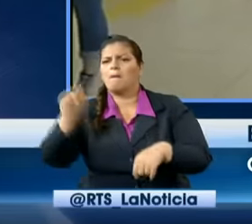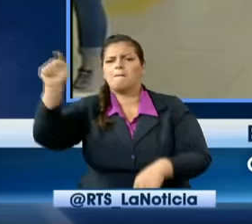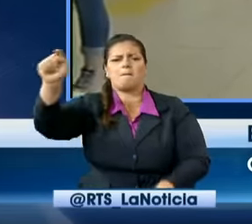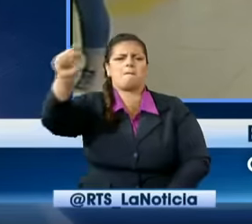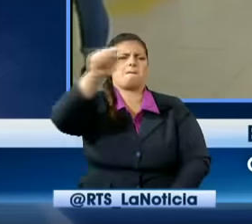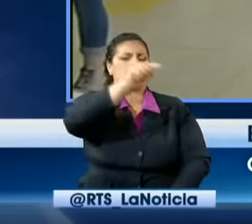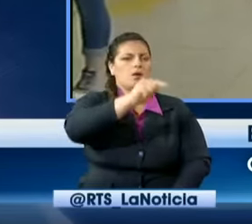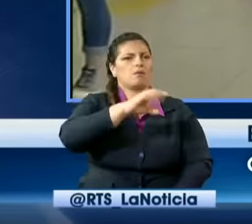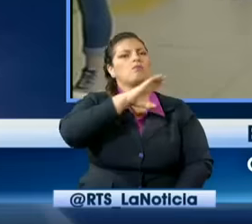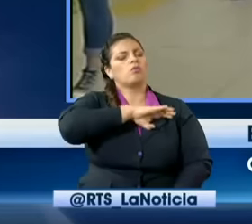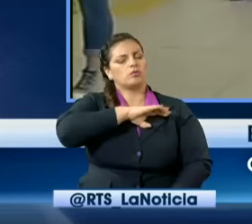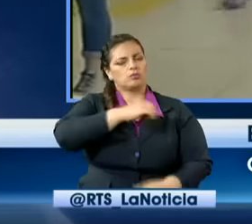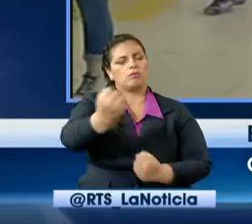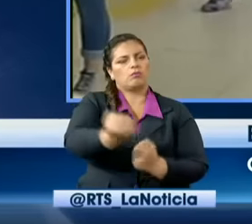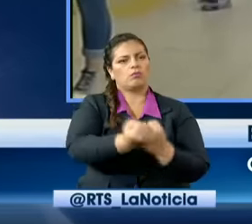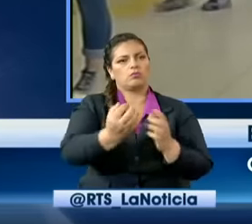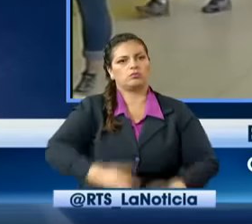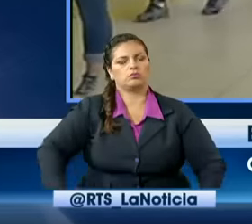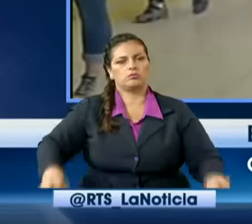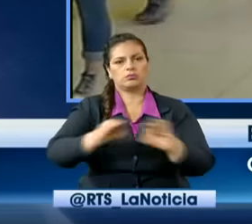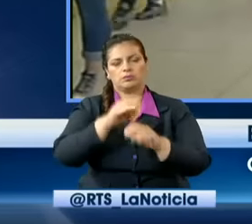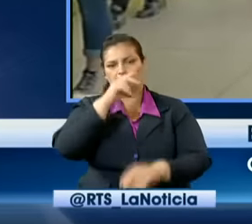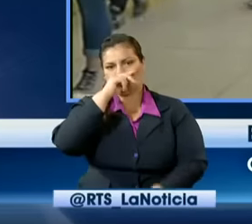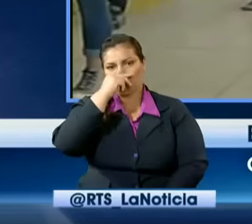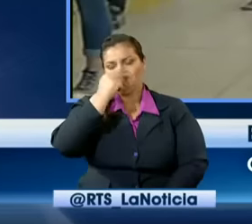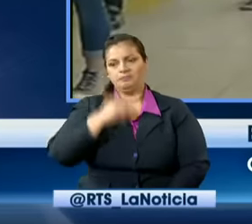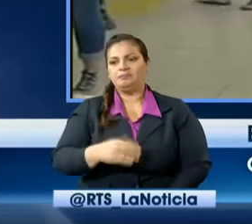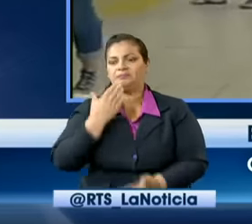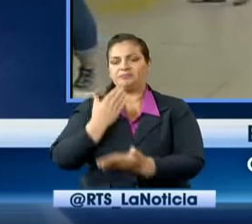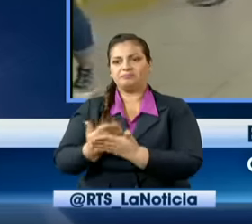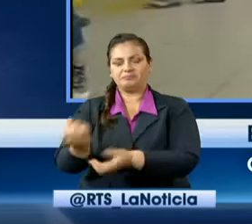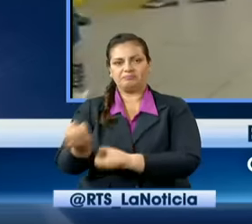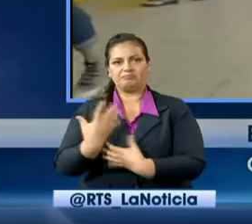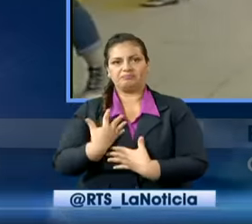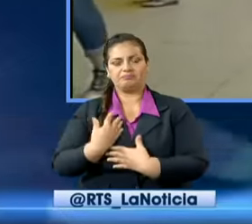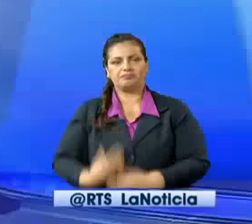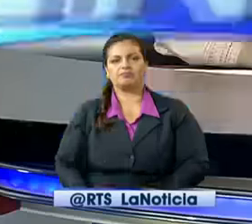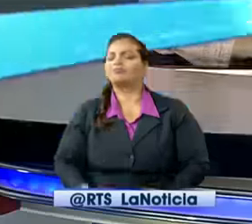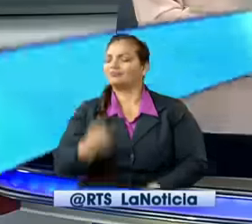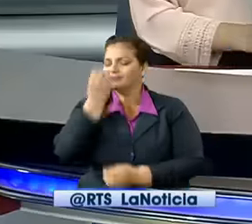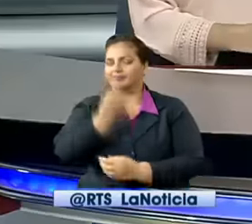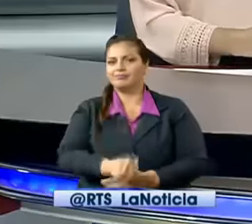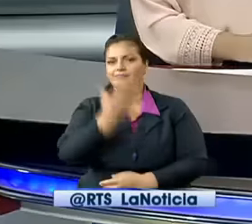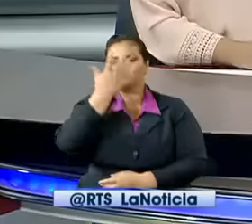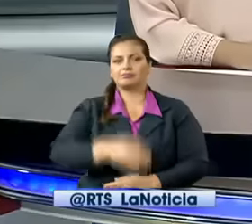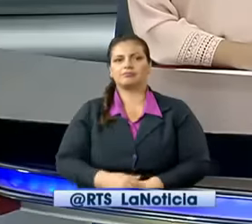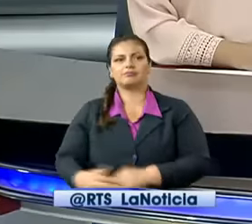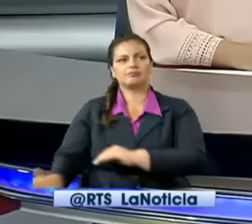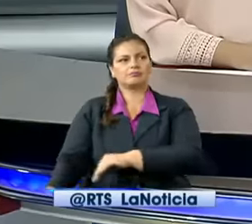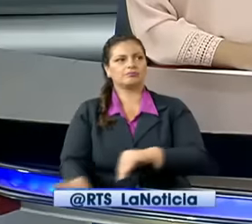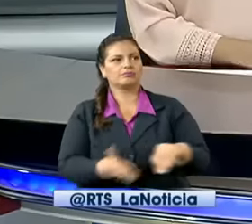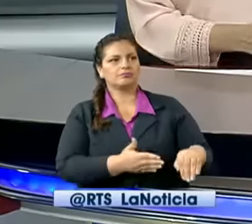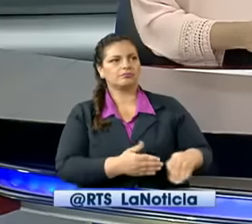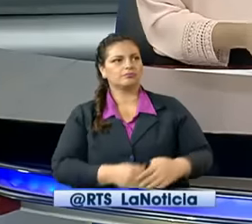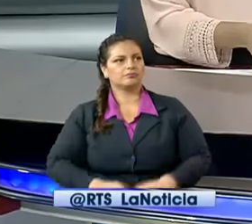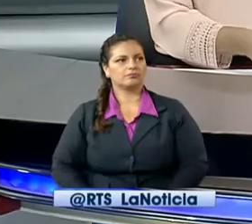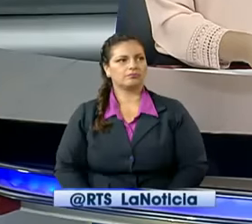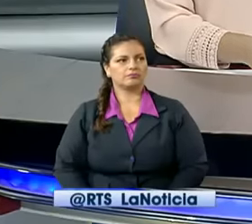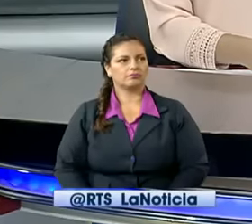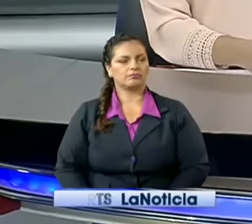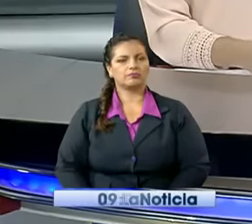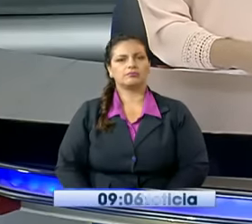indicado. Gracias, Enrique, por la información brindada. Vamos con esto ahora. Buenos días. Gracias, Enrique. En Puyo, provincia de... Vamos con esto de aquí.